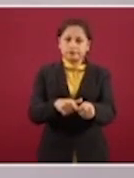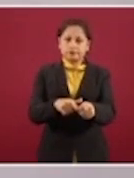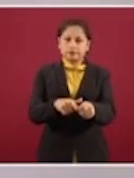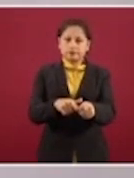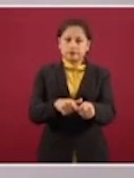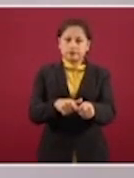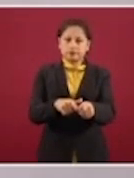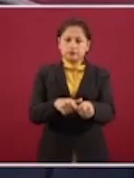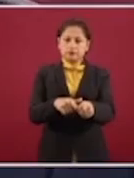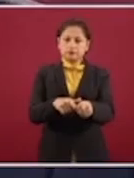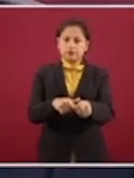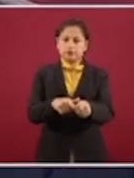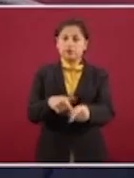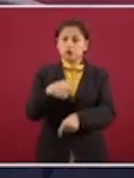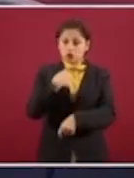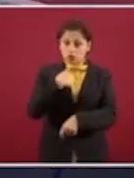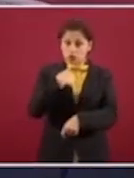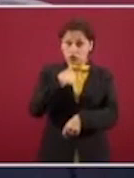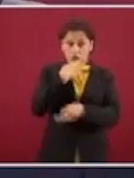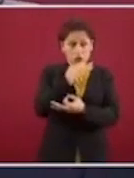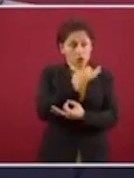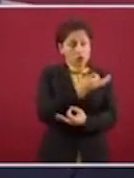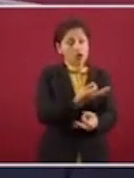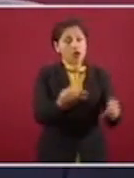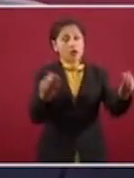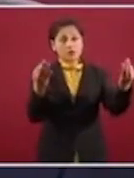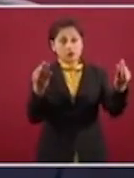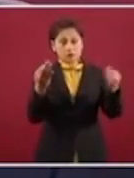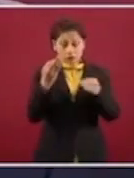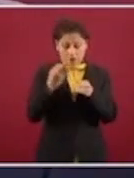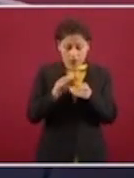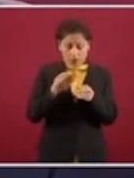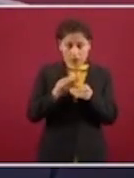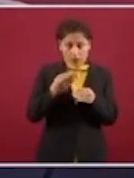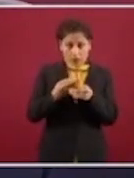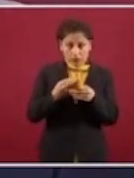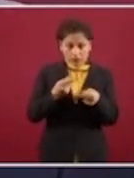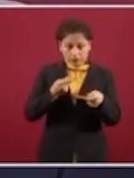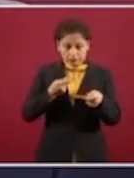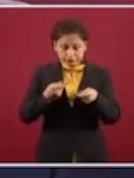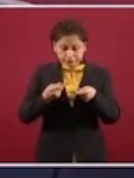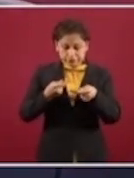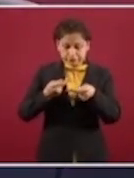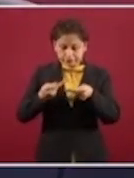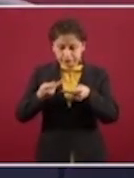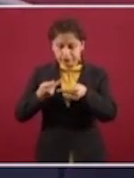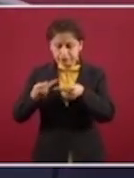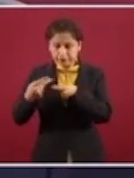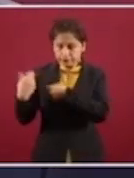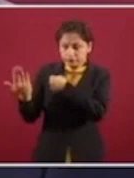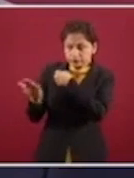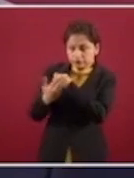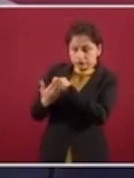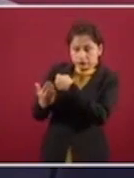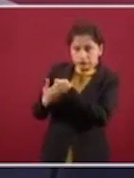Informo que estamos preparándonos para tener las